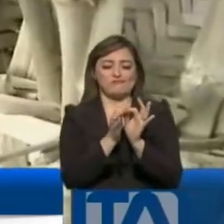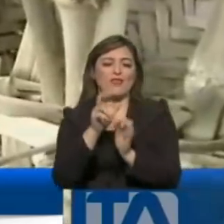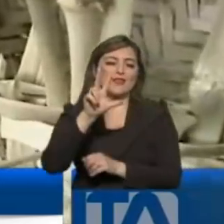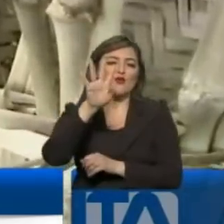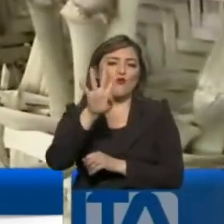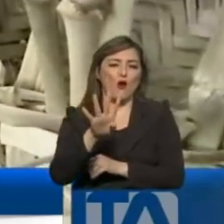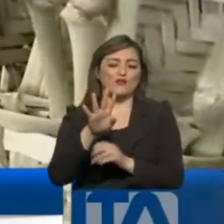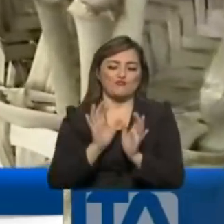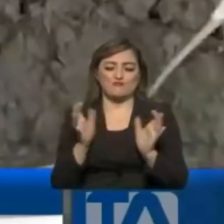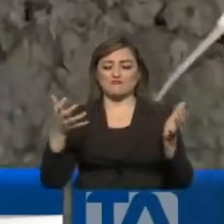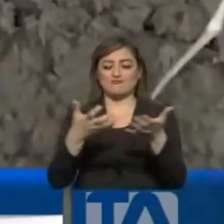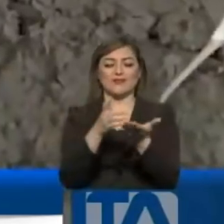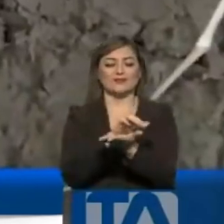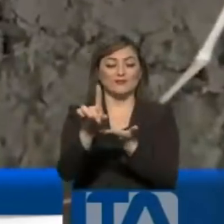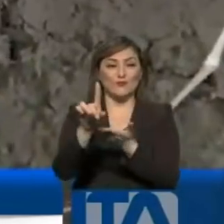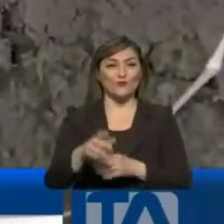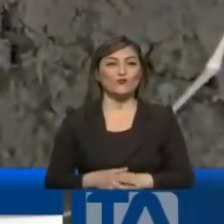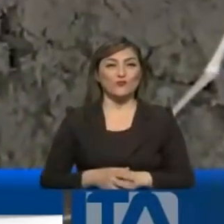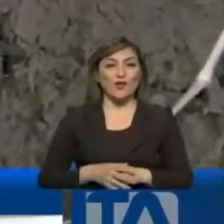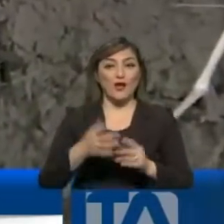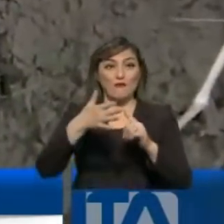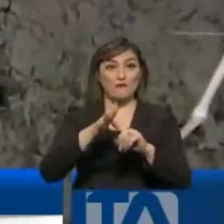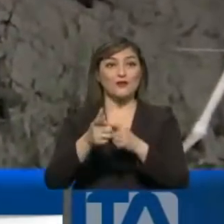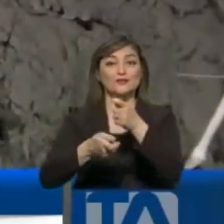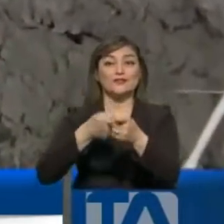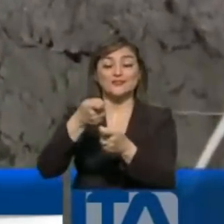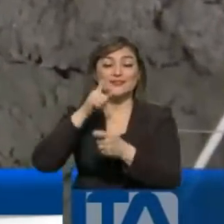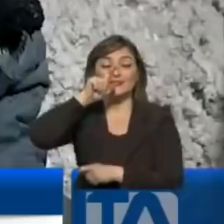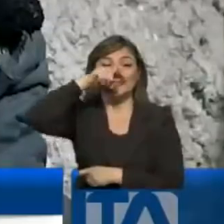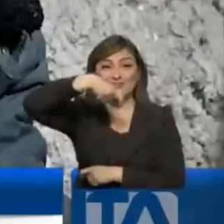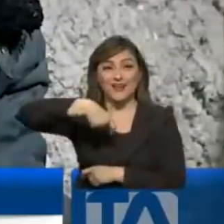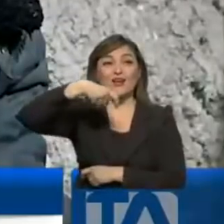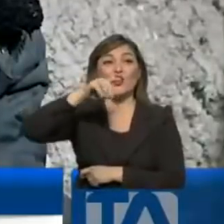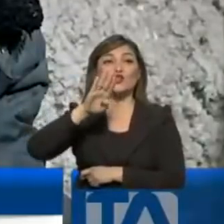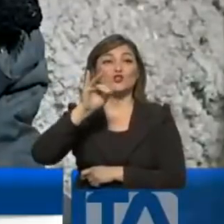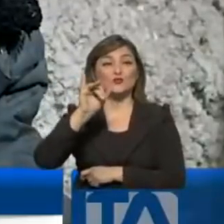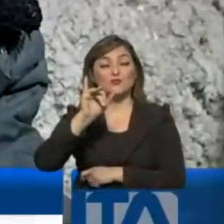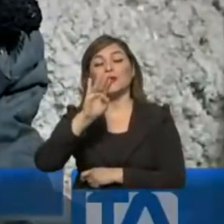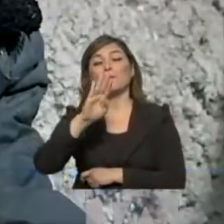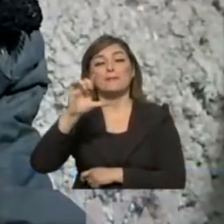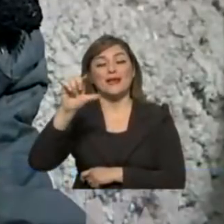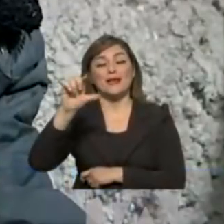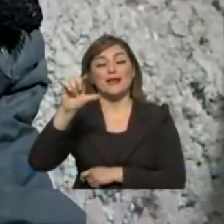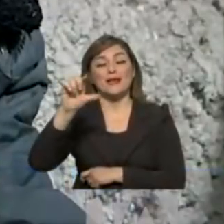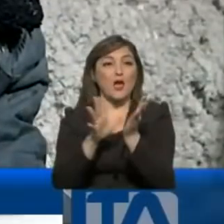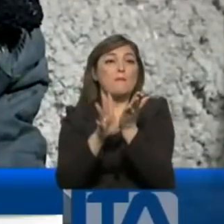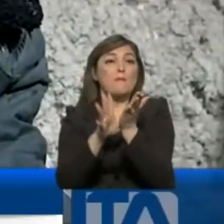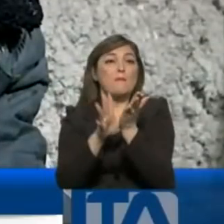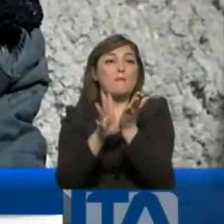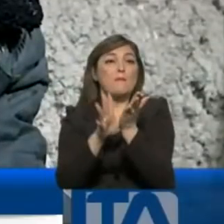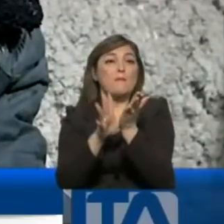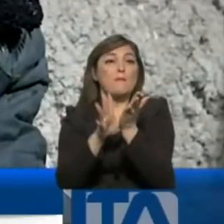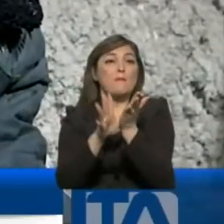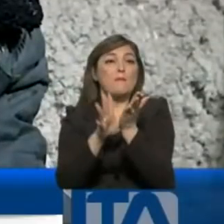3 a 4 cestos a la semana. Vende en las ferias de los mercados de Azogues y Biblián. Mi hermano era canastero.